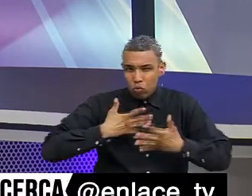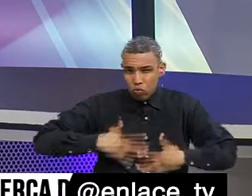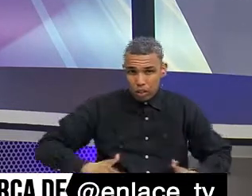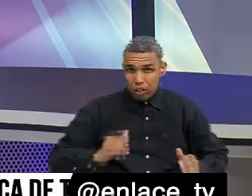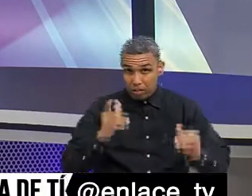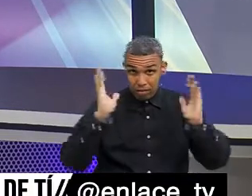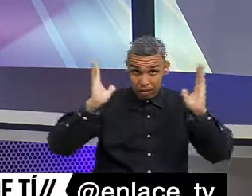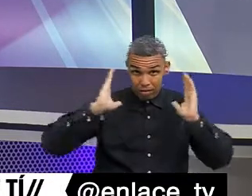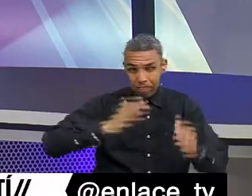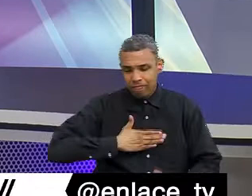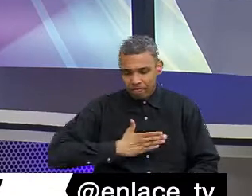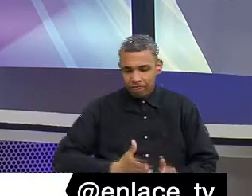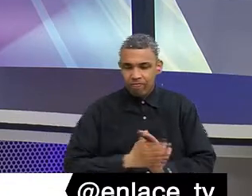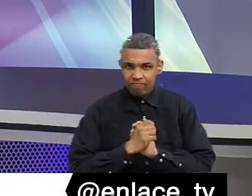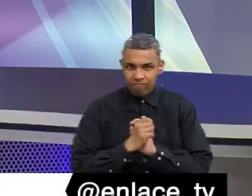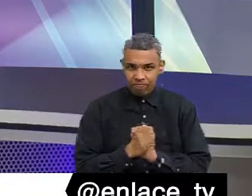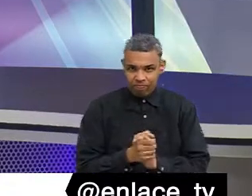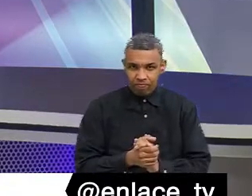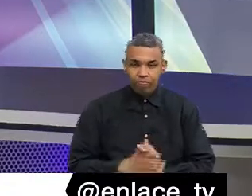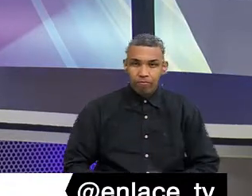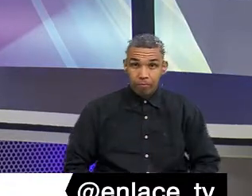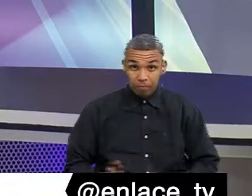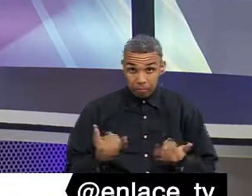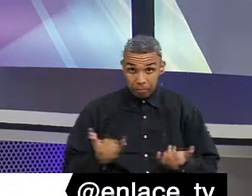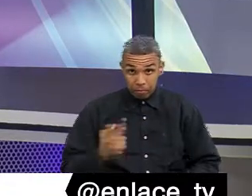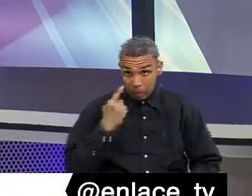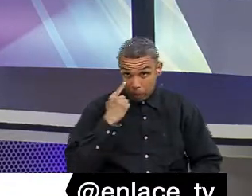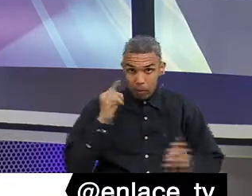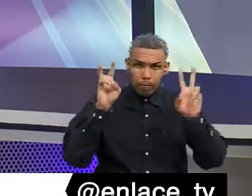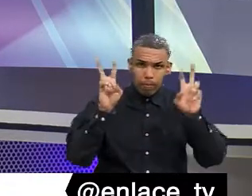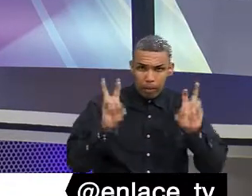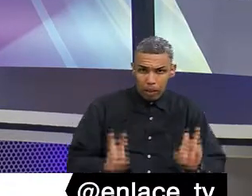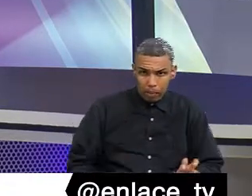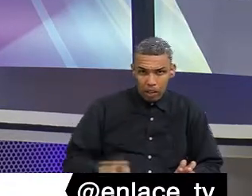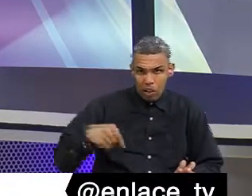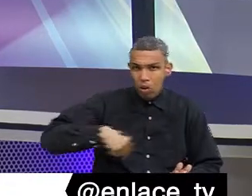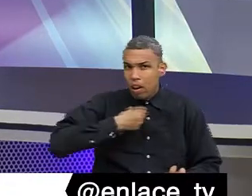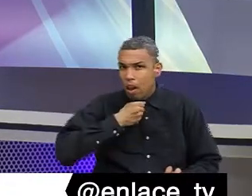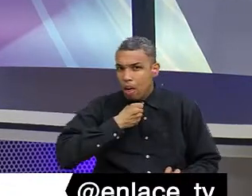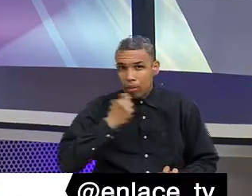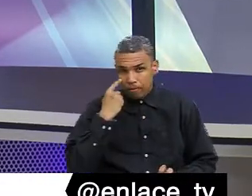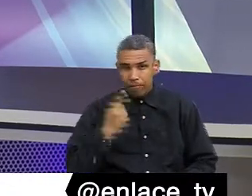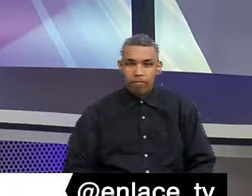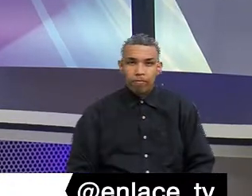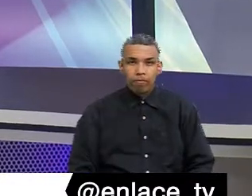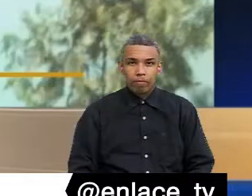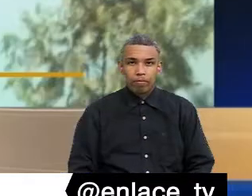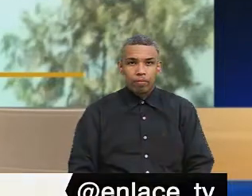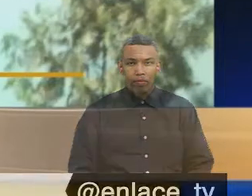www punto en la cesión puntocom a continuación con los campos nuestros titulares